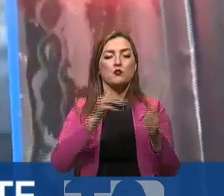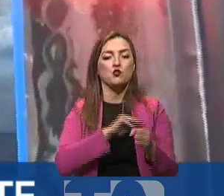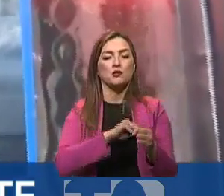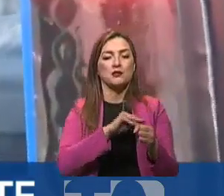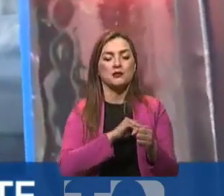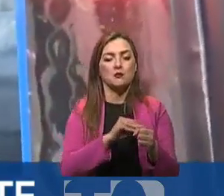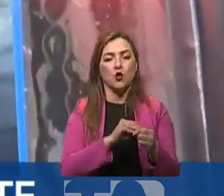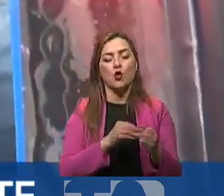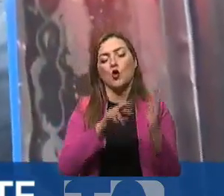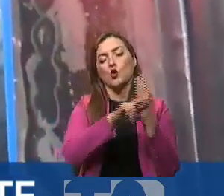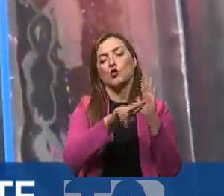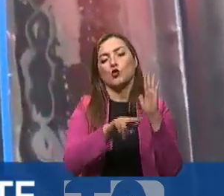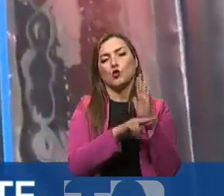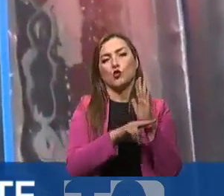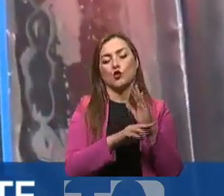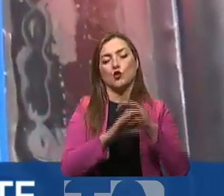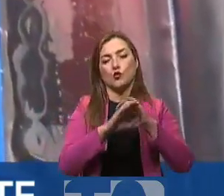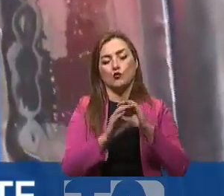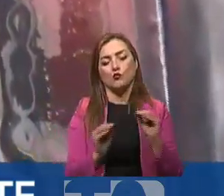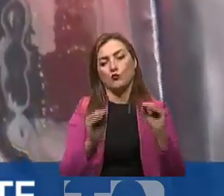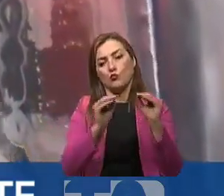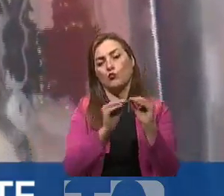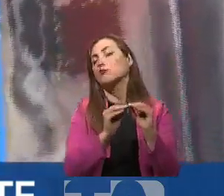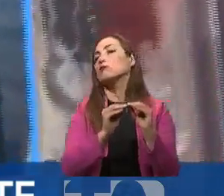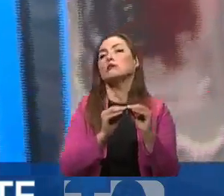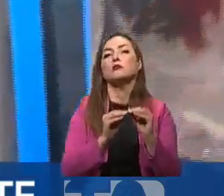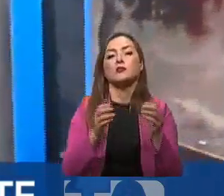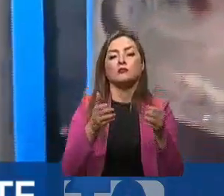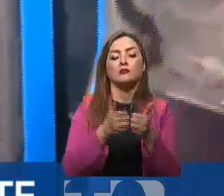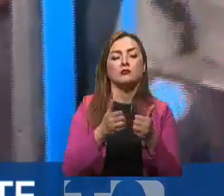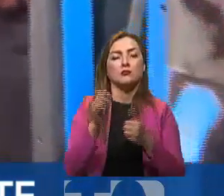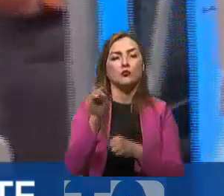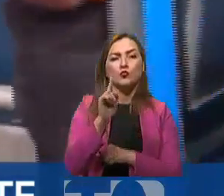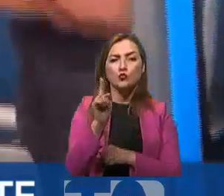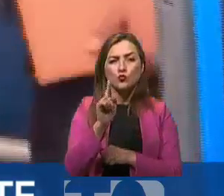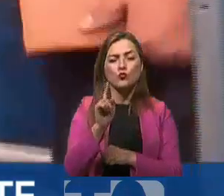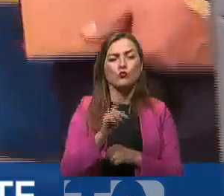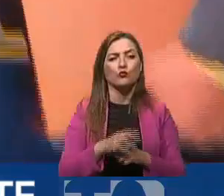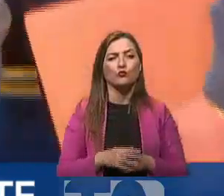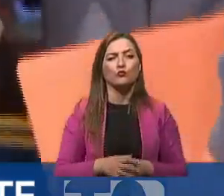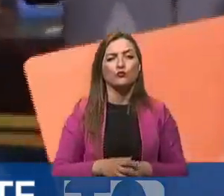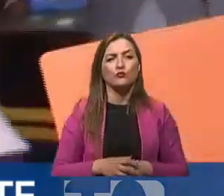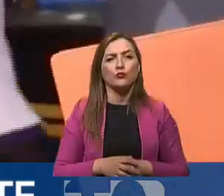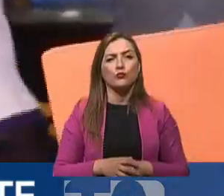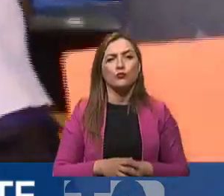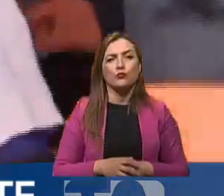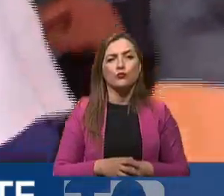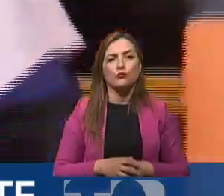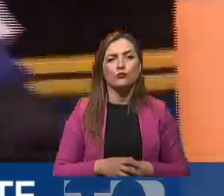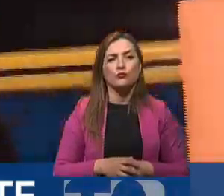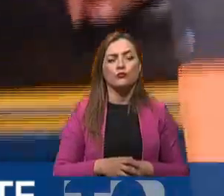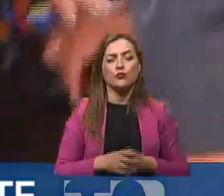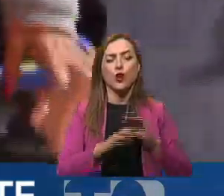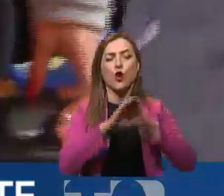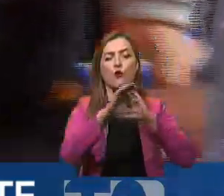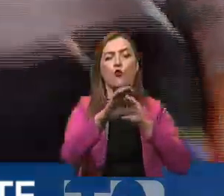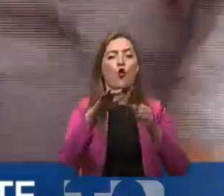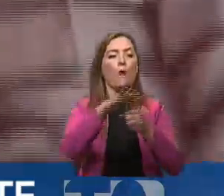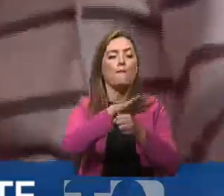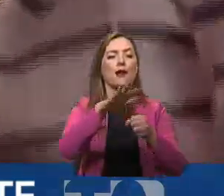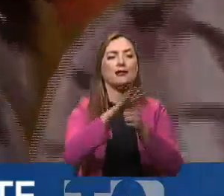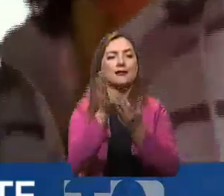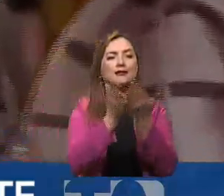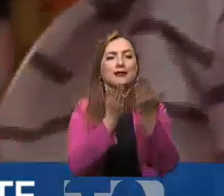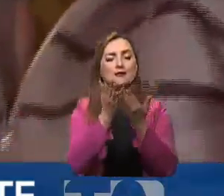de cupos, sino la optimización de la flota de los operadores, con la finalidad de que puedan utilizar la flota completa y extender el